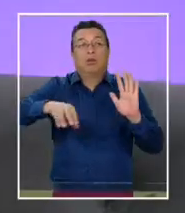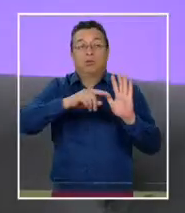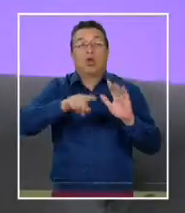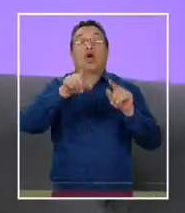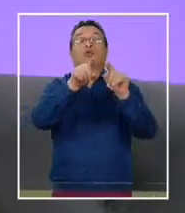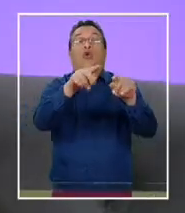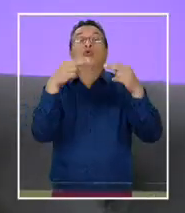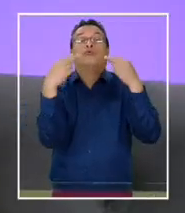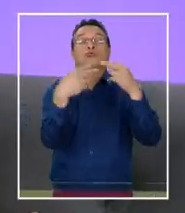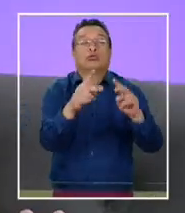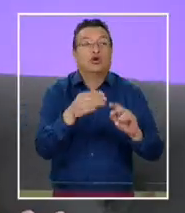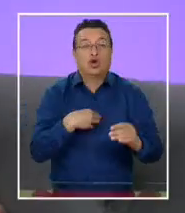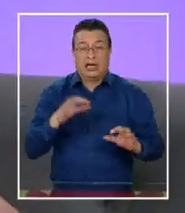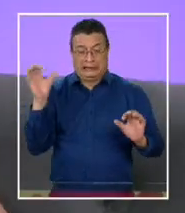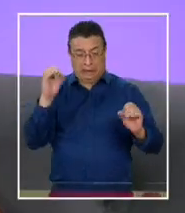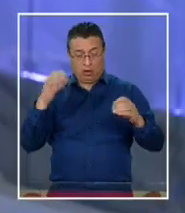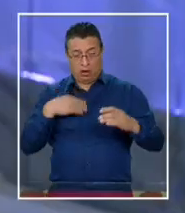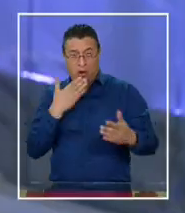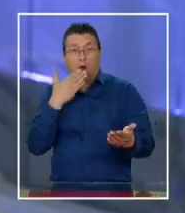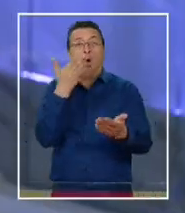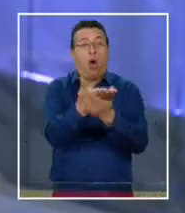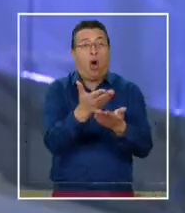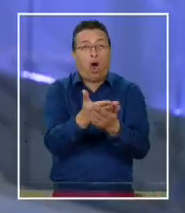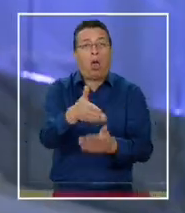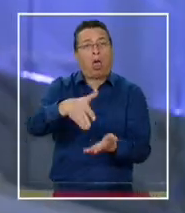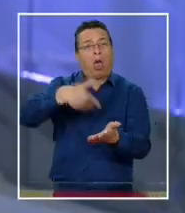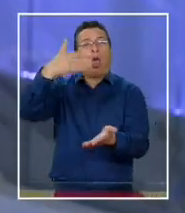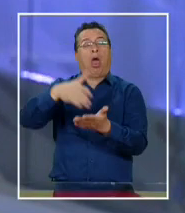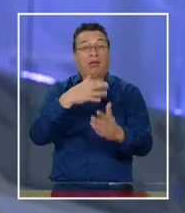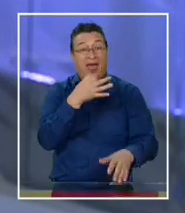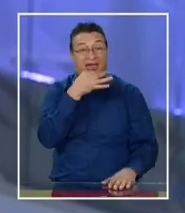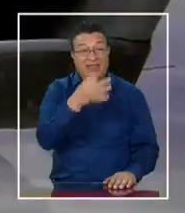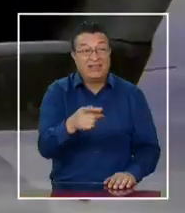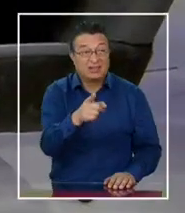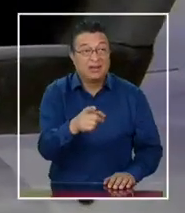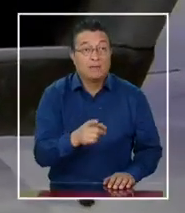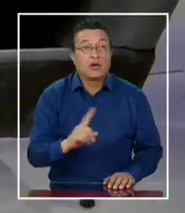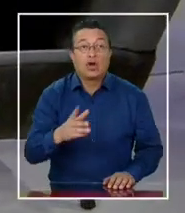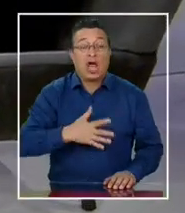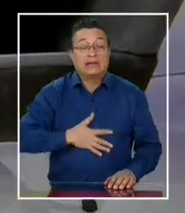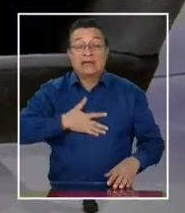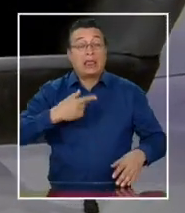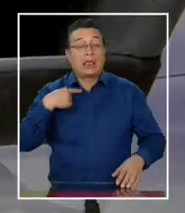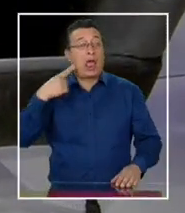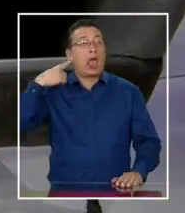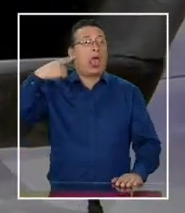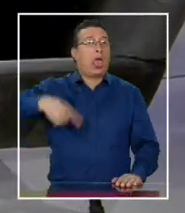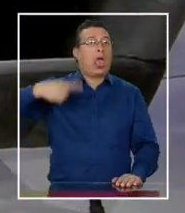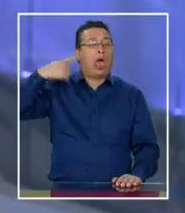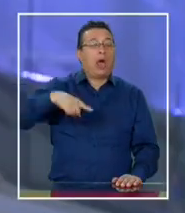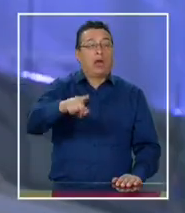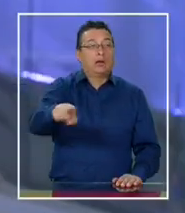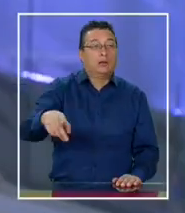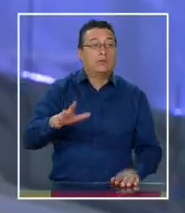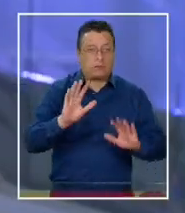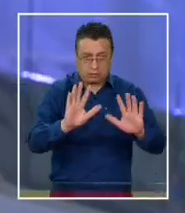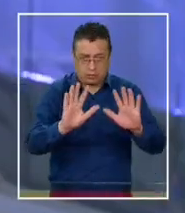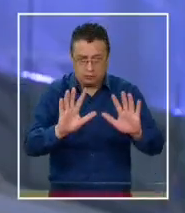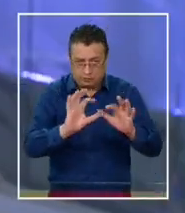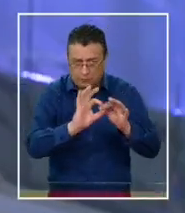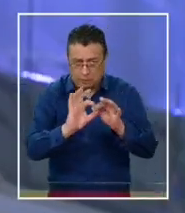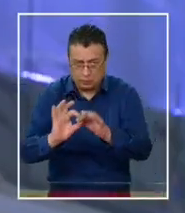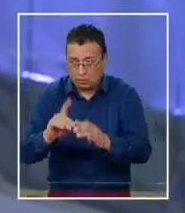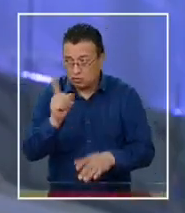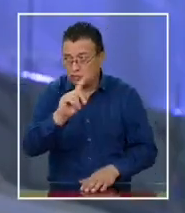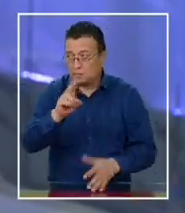su propio sector y ninguna no se sintieron pero quiero quiero desarrollar la